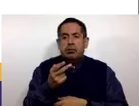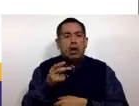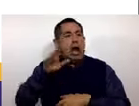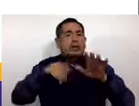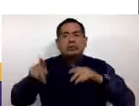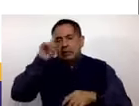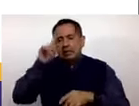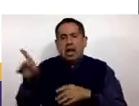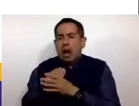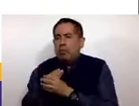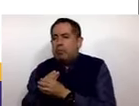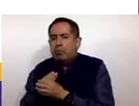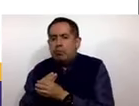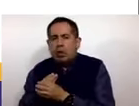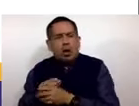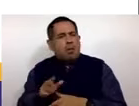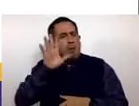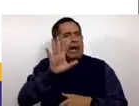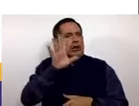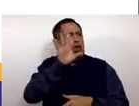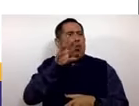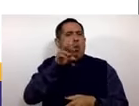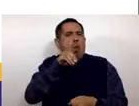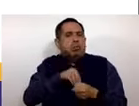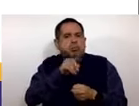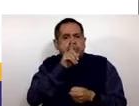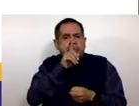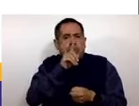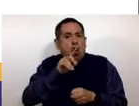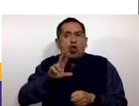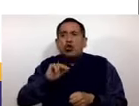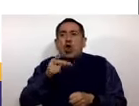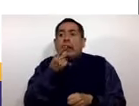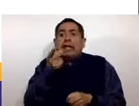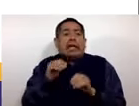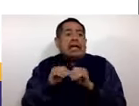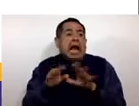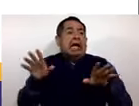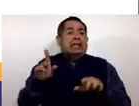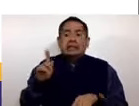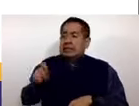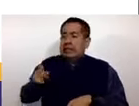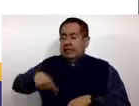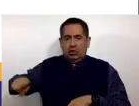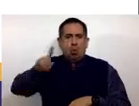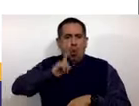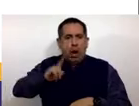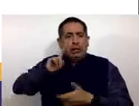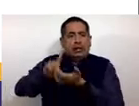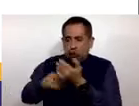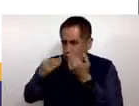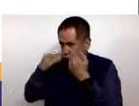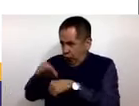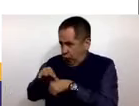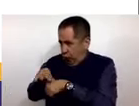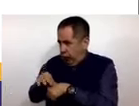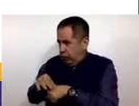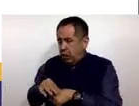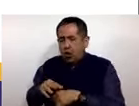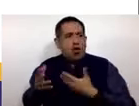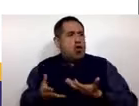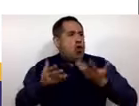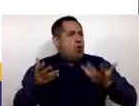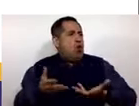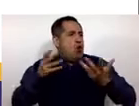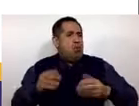Hay una especie de pacto de secrecía de todas estas cosas que ocurren, que nosotras sabemos que están ocurriendo, pero que no encontramos estructuras